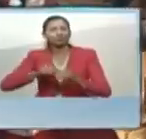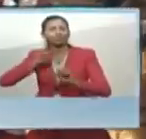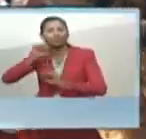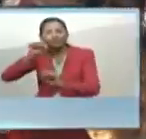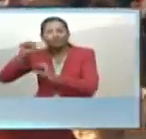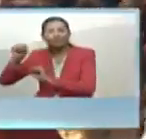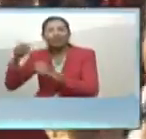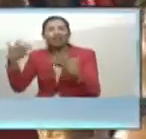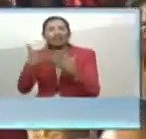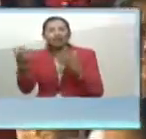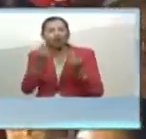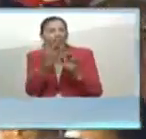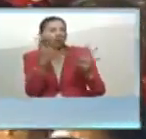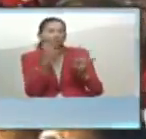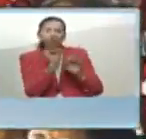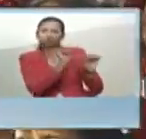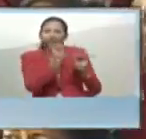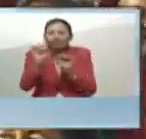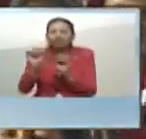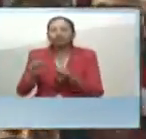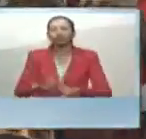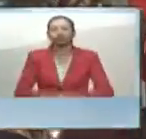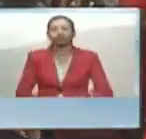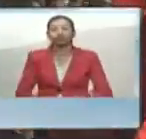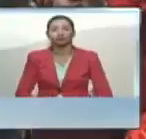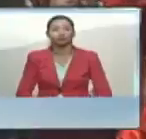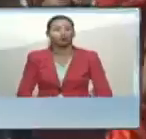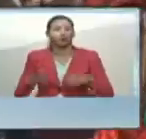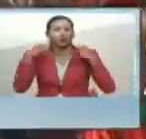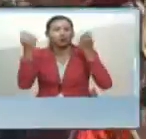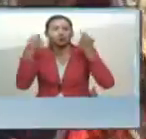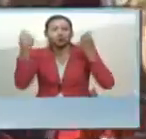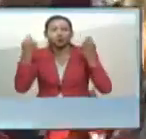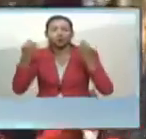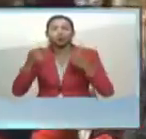y a propiciar el tema legislativo en su agenda de calle.